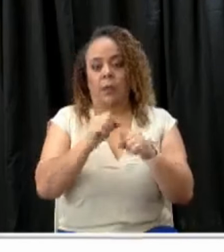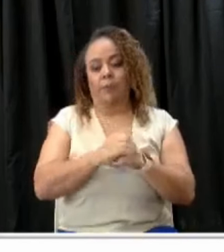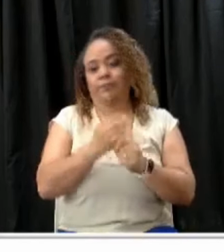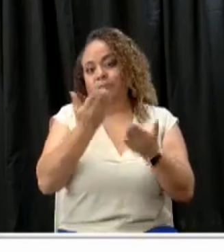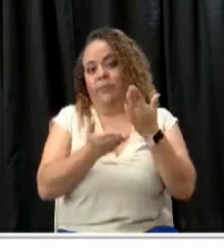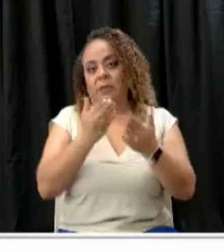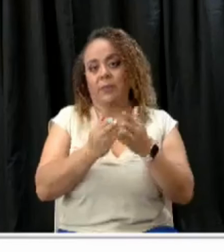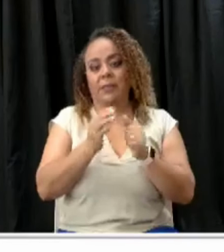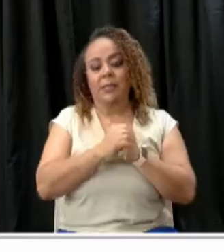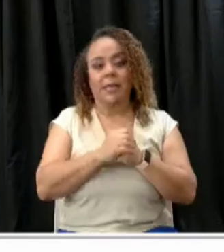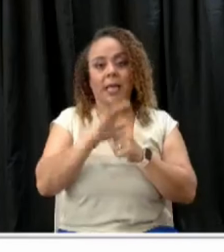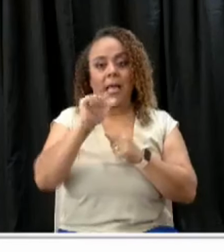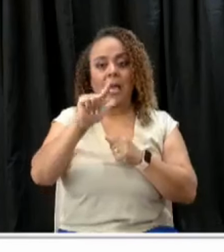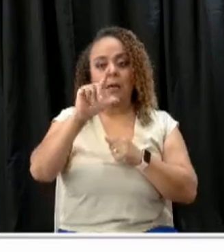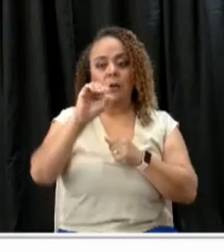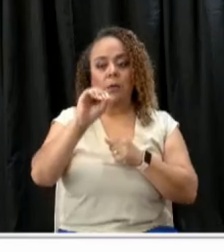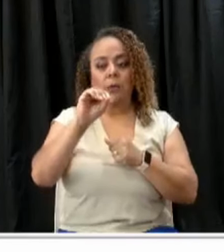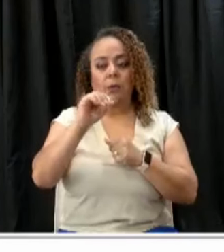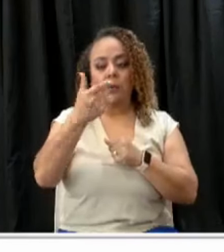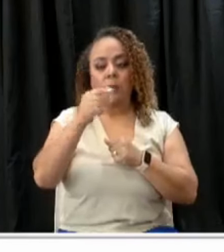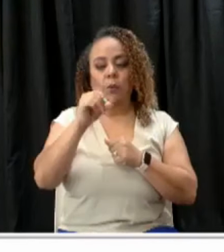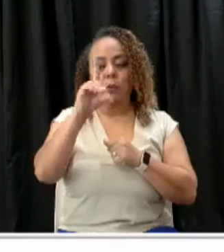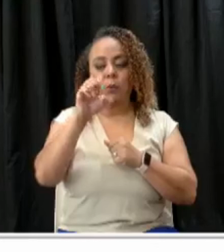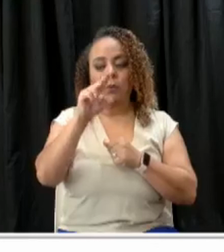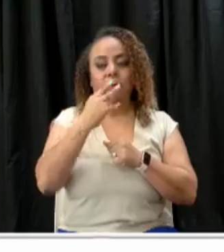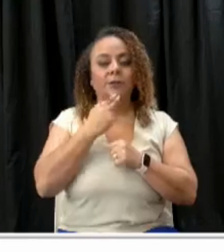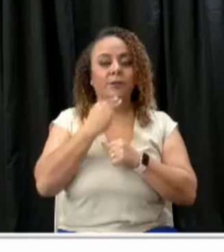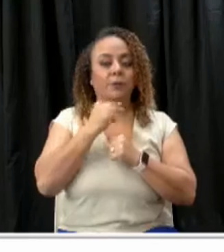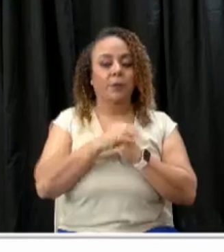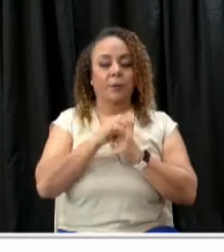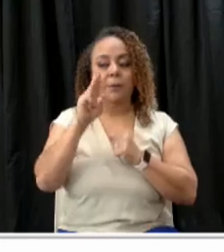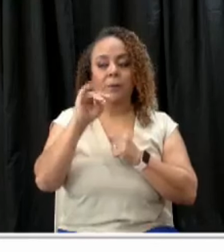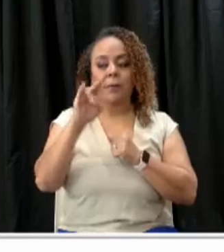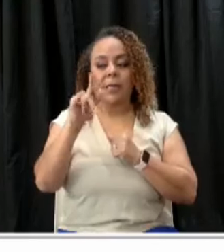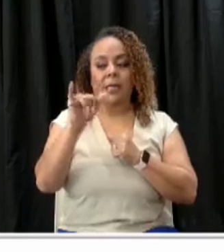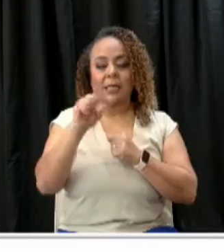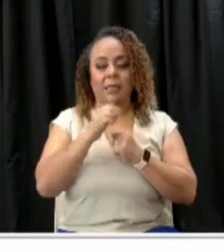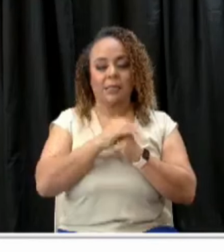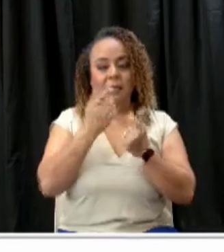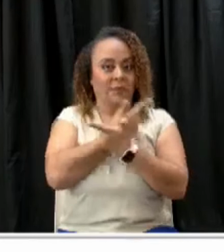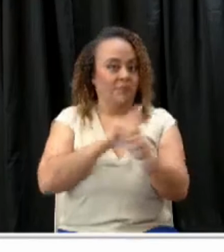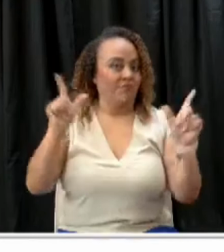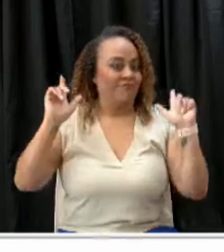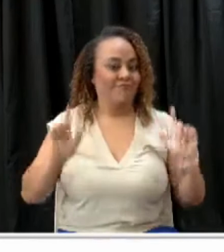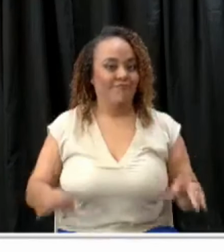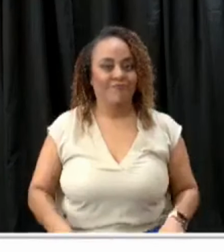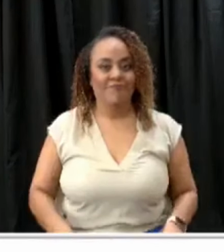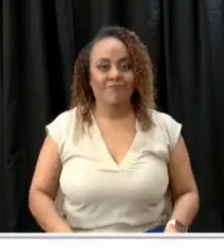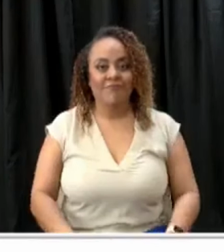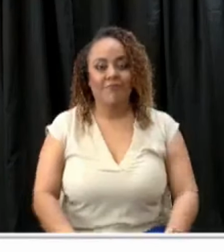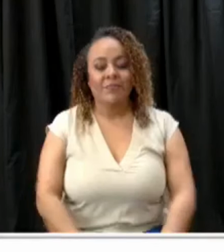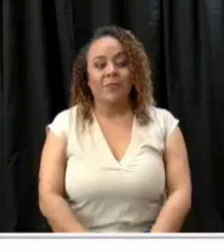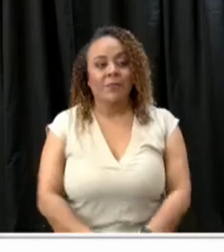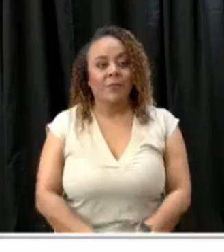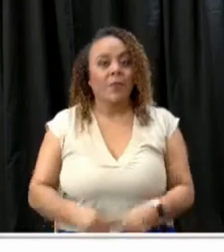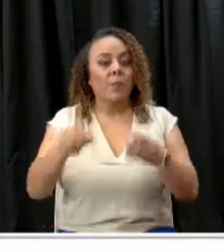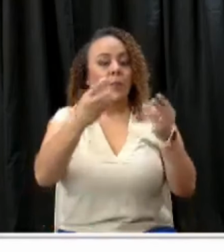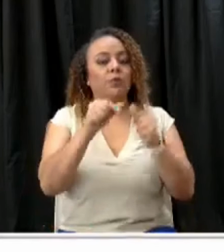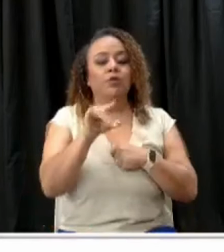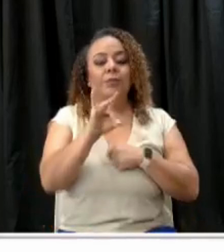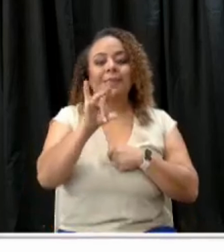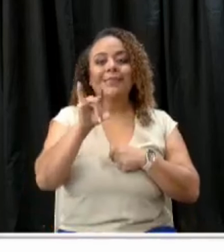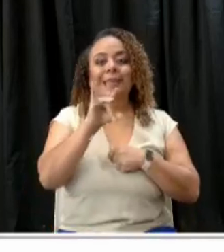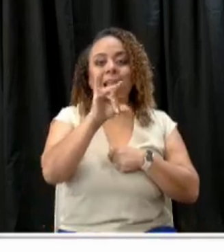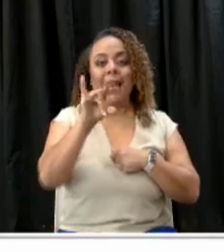el algodón de azúcar, también el tema de minas al aire libre, la producción de sal, también